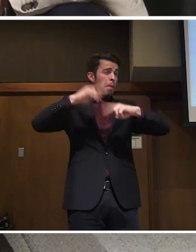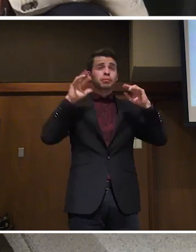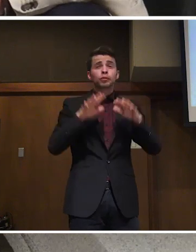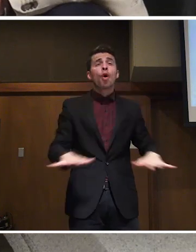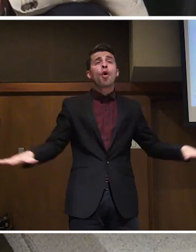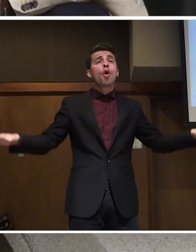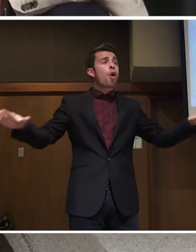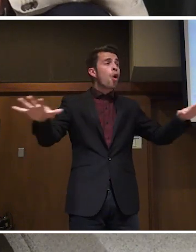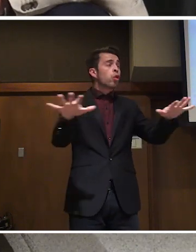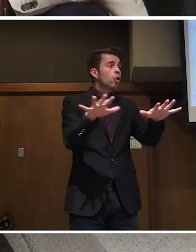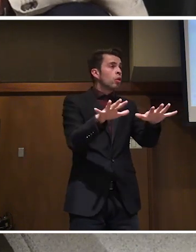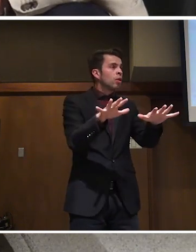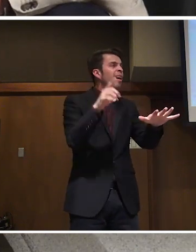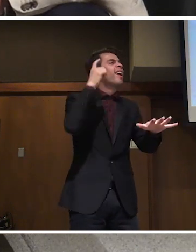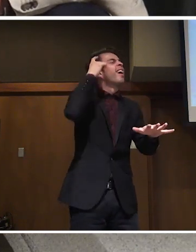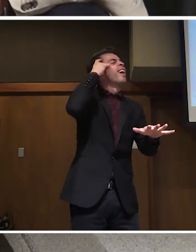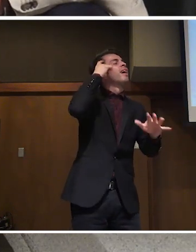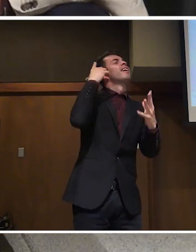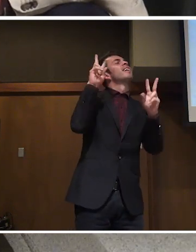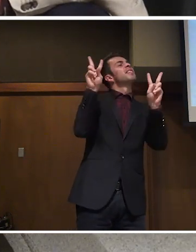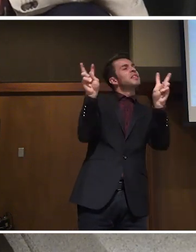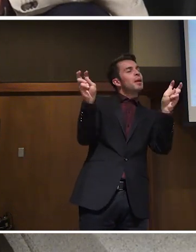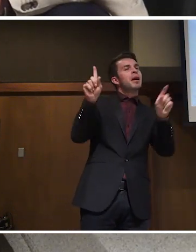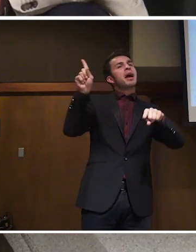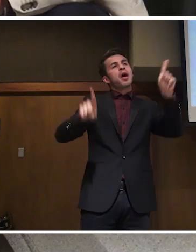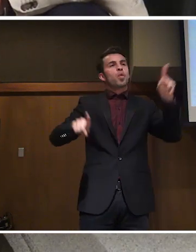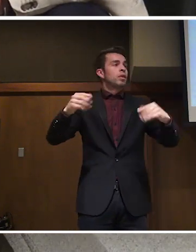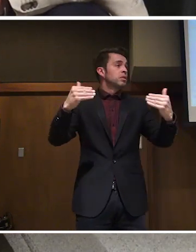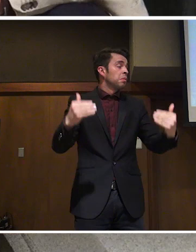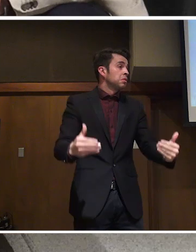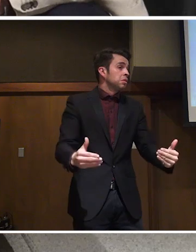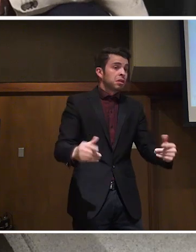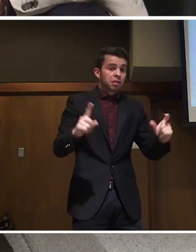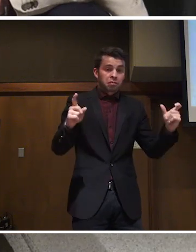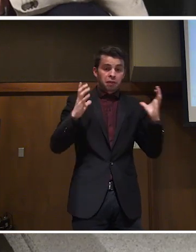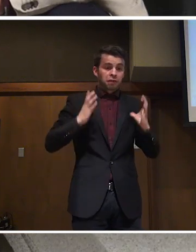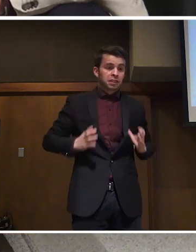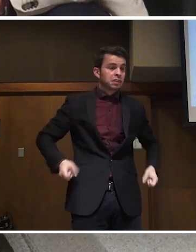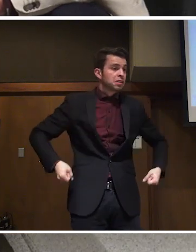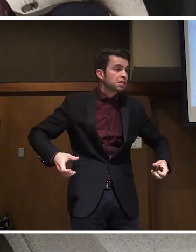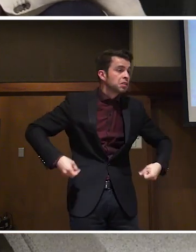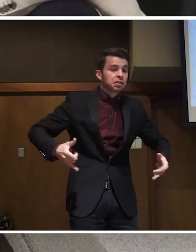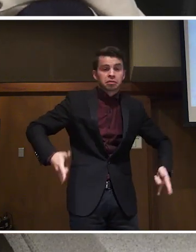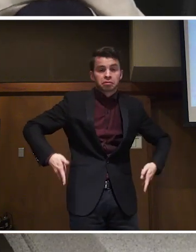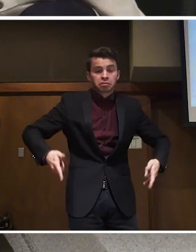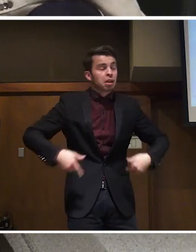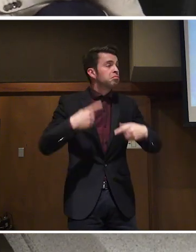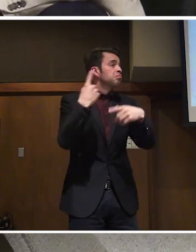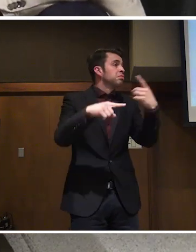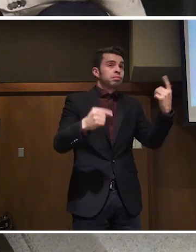realmente no tuvo nada en cuenta el problema de los que tuvieran problemas de movilidad. Aquí hubo que